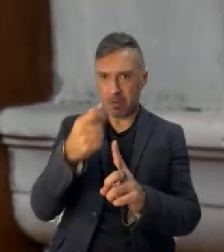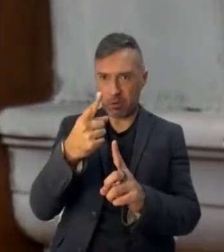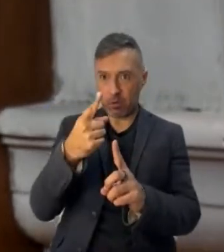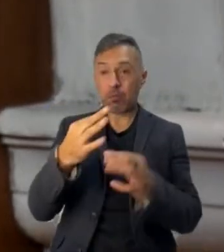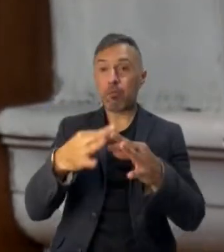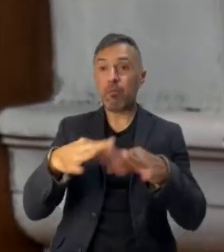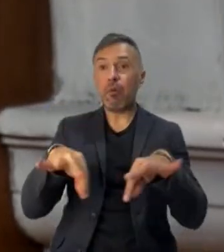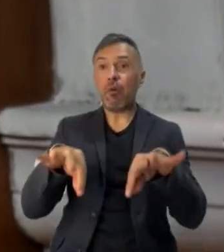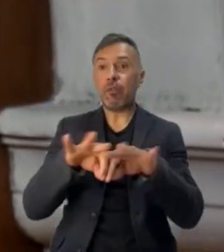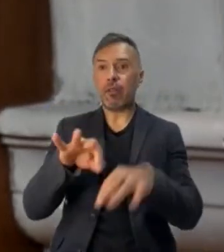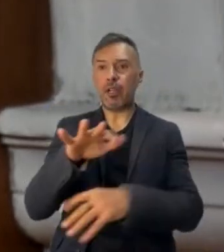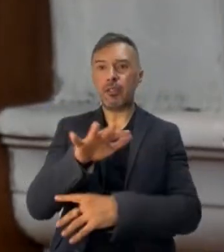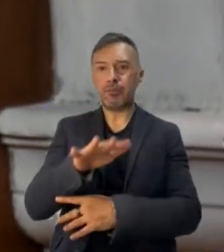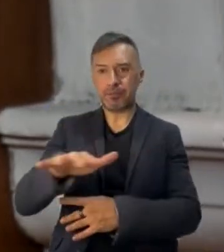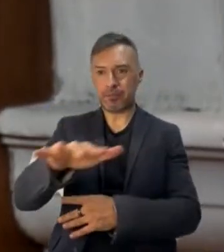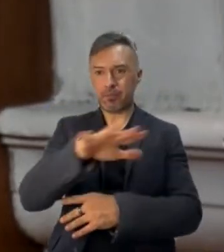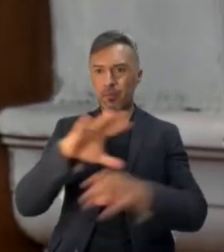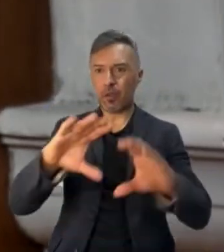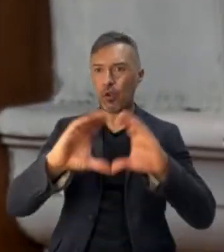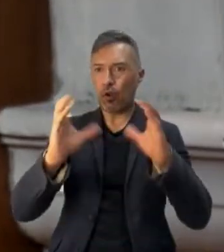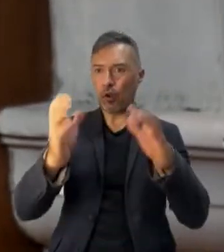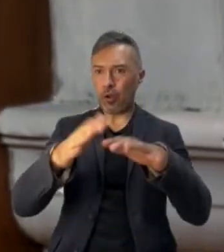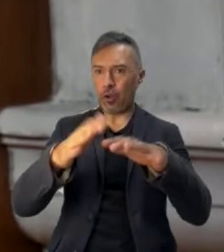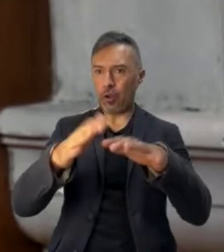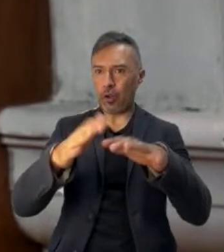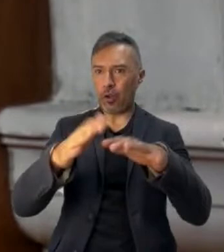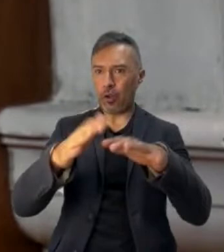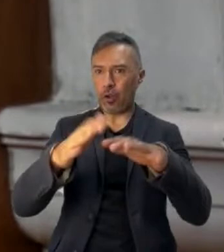manera responsable